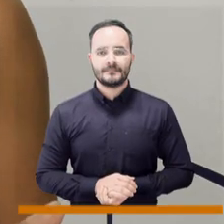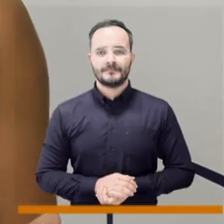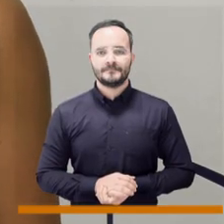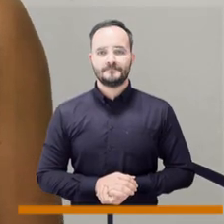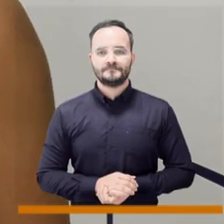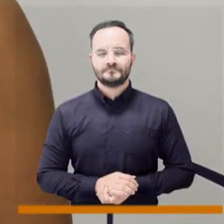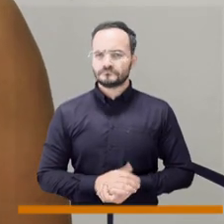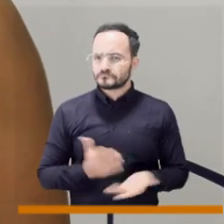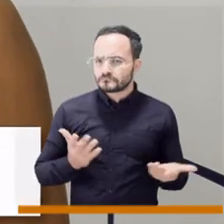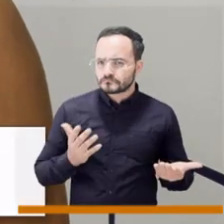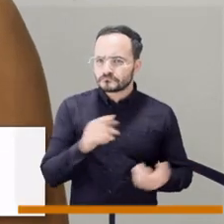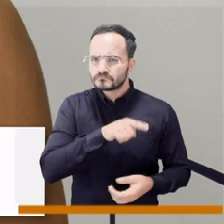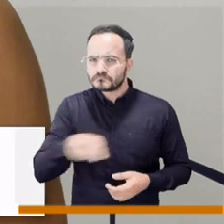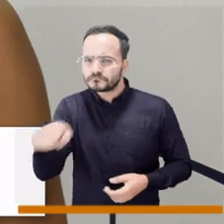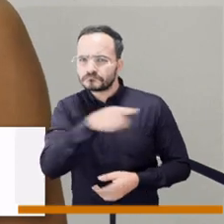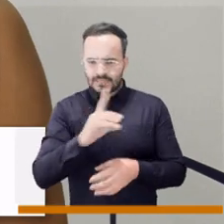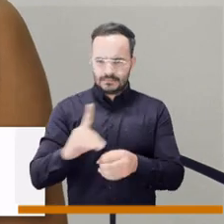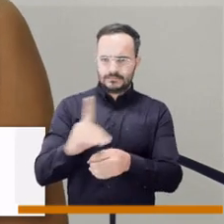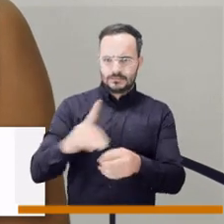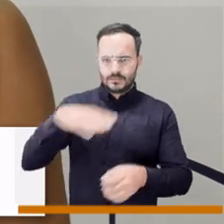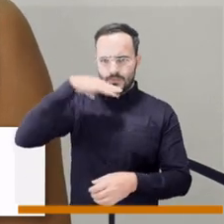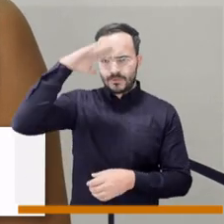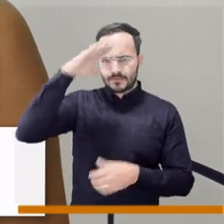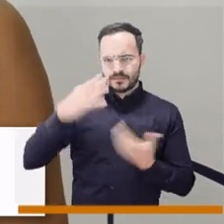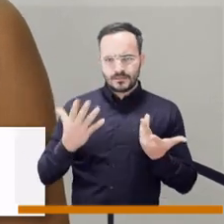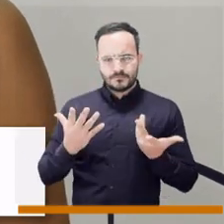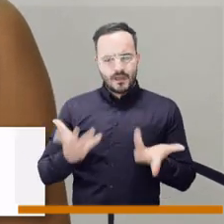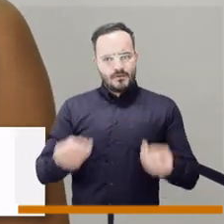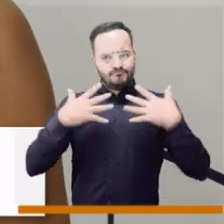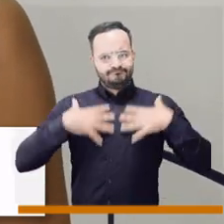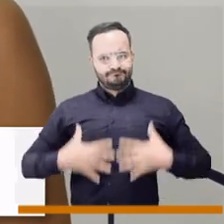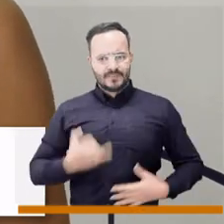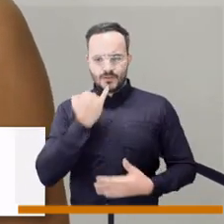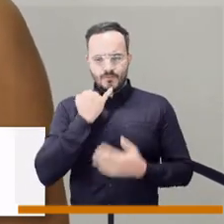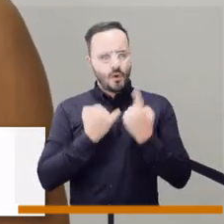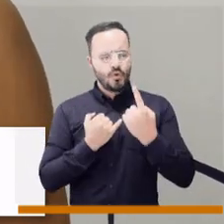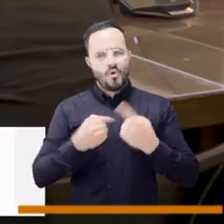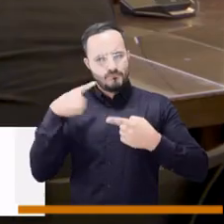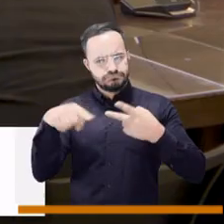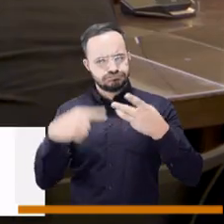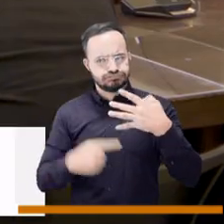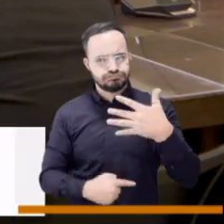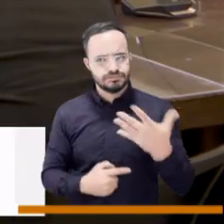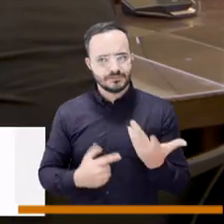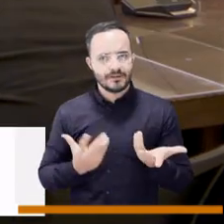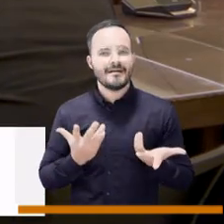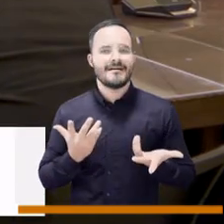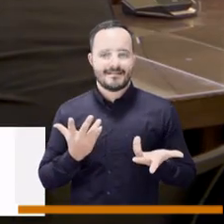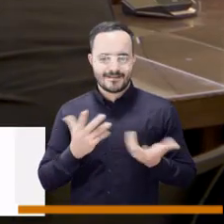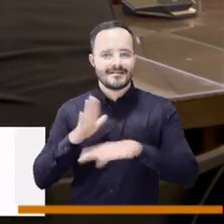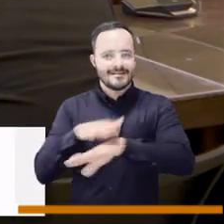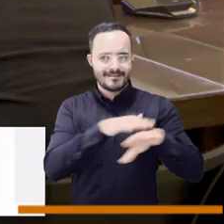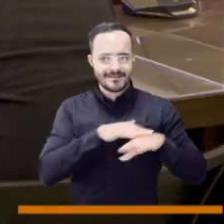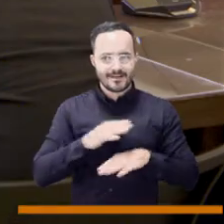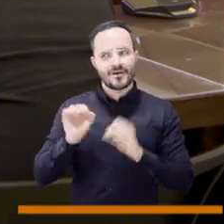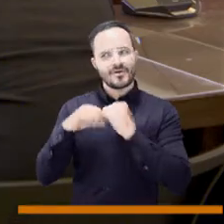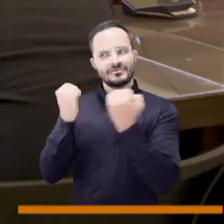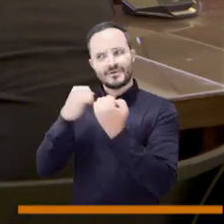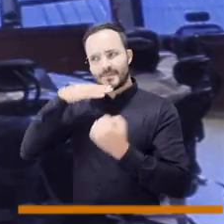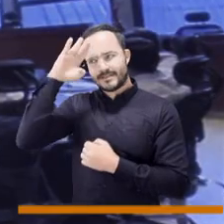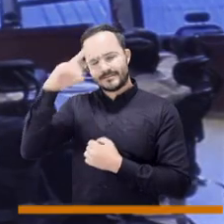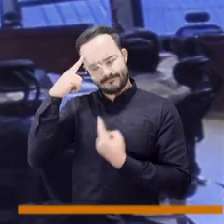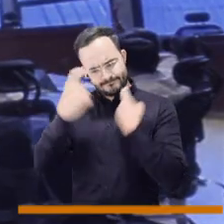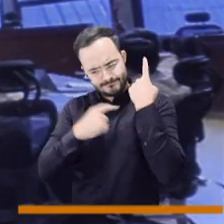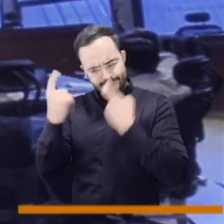¿Cómo se está preparando el distrito de Medellín para hablar más de un idioma? Es una pregunta que se hace del Consejo de Medellín en esta